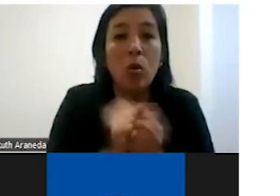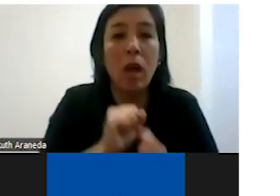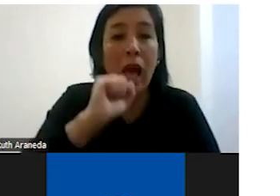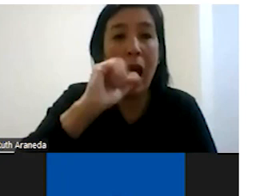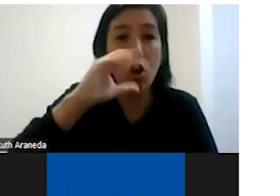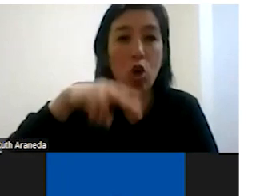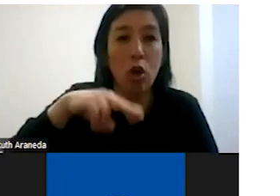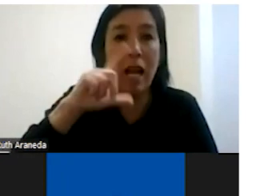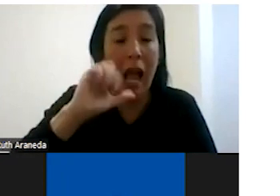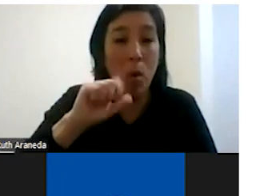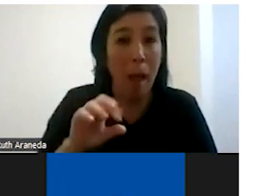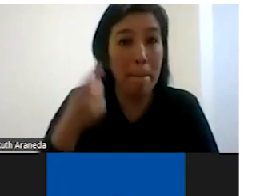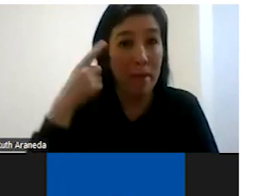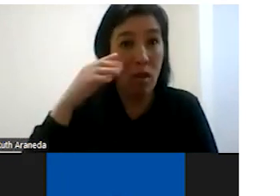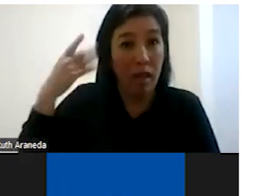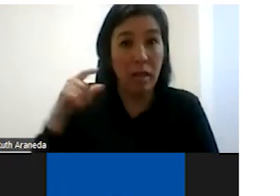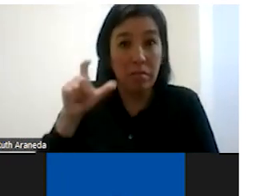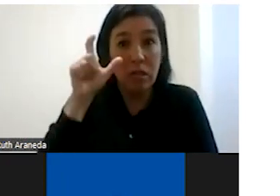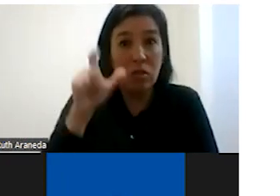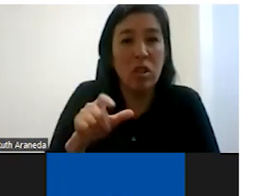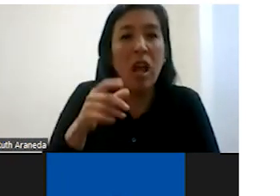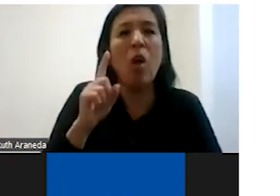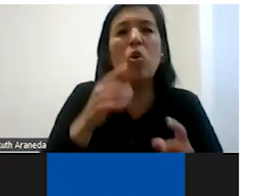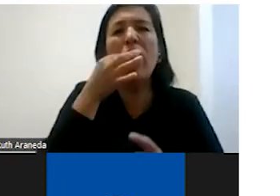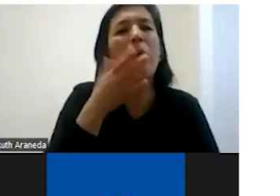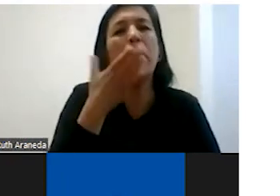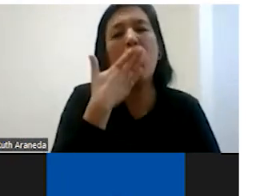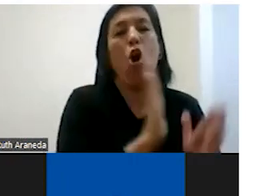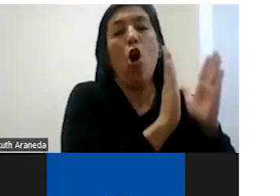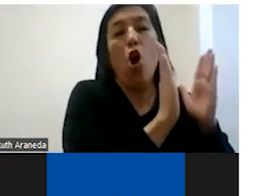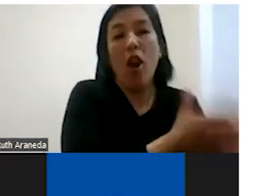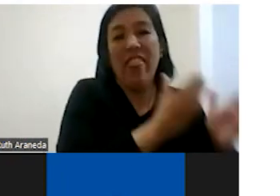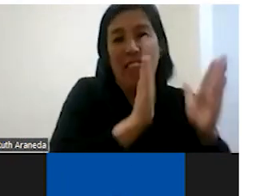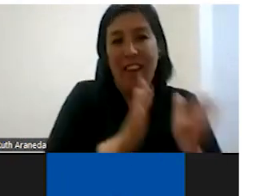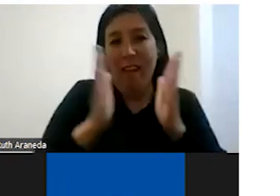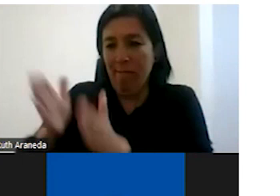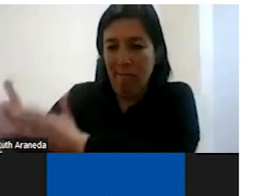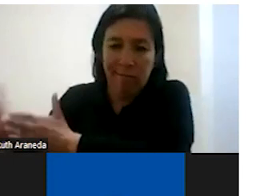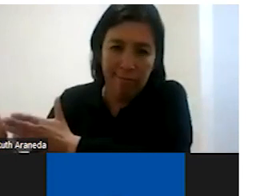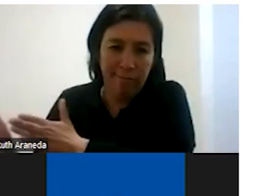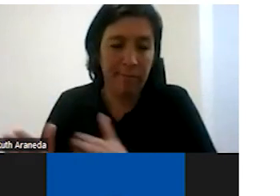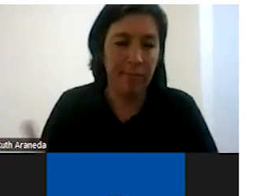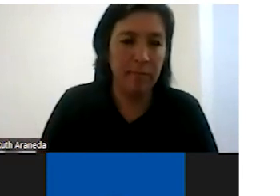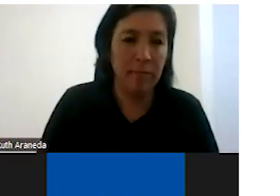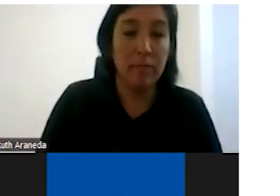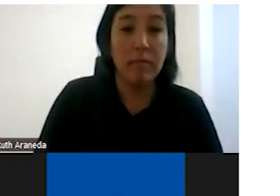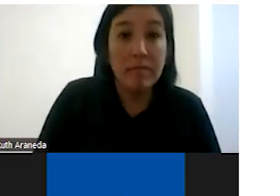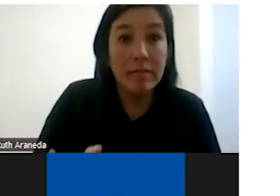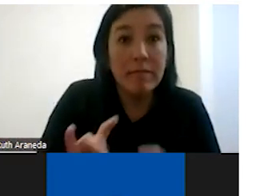Pero de repente alguien hizo una higiene cronológica que periódicamente se hace, ¿eh? Se hacen estas revisiones. Y